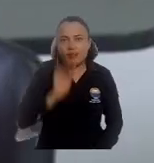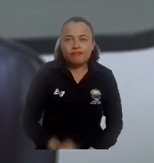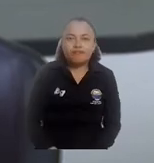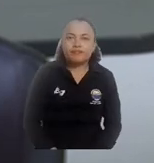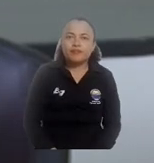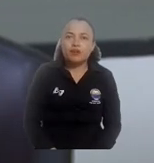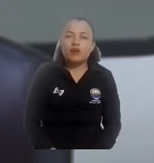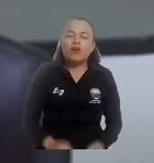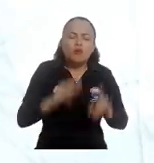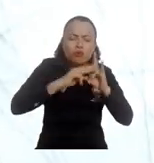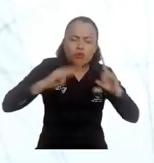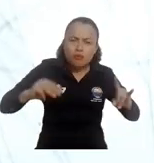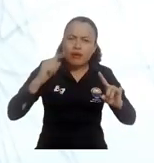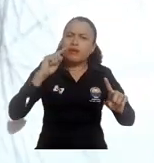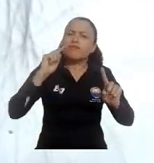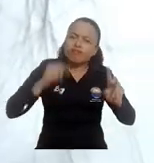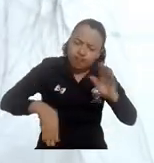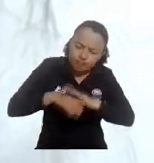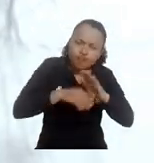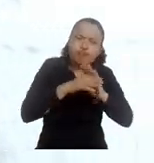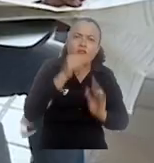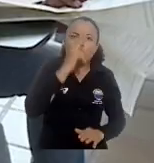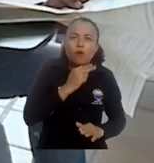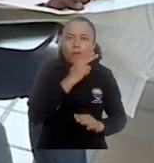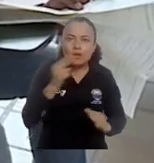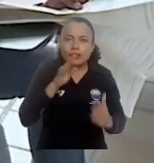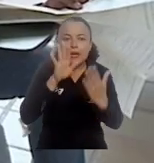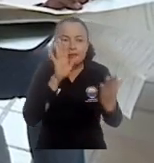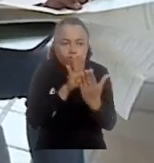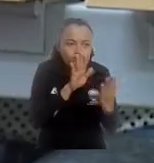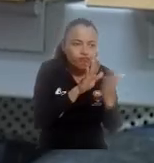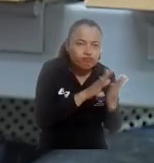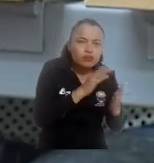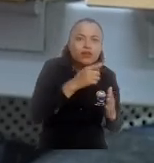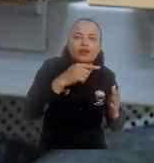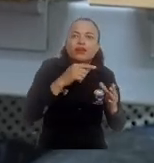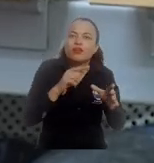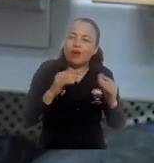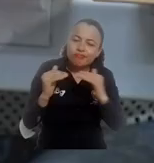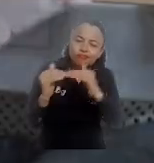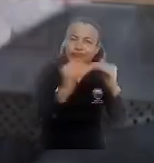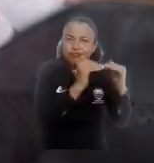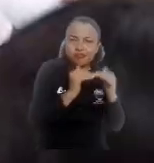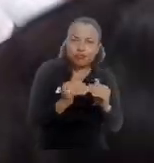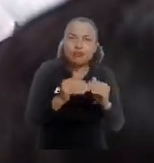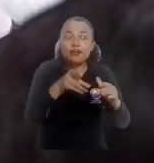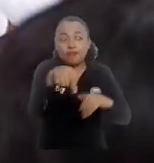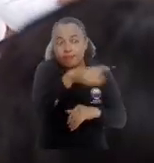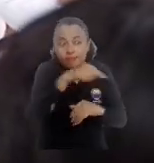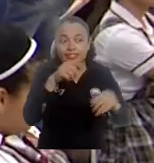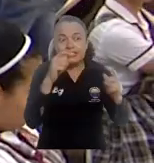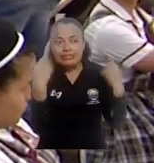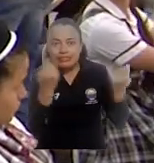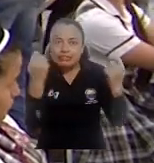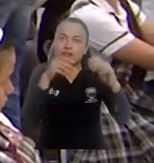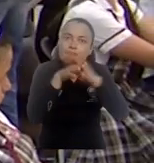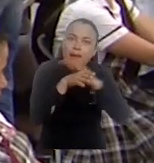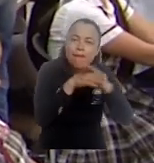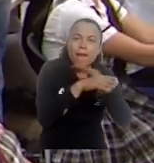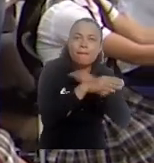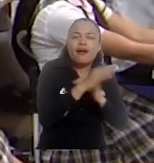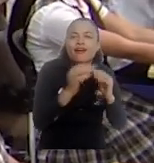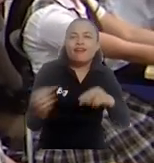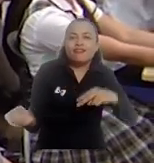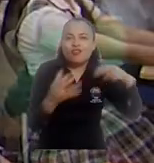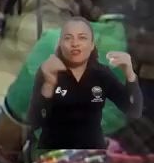nacional. Unimagdalena sigue comprometida con cerrar brechas e inequidades, promoviendo el acceso efectivo a la educación superior a los